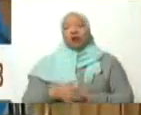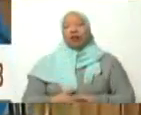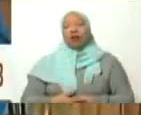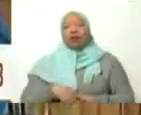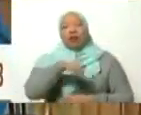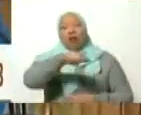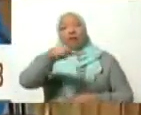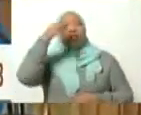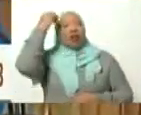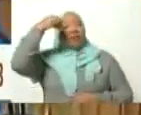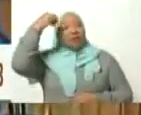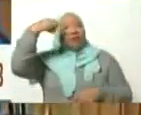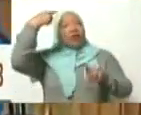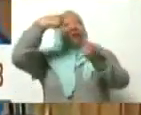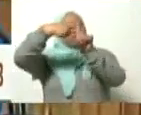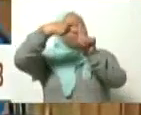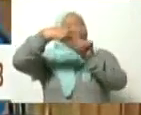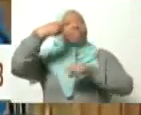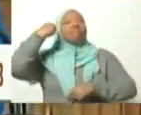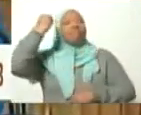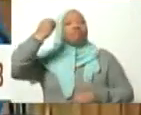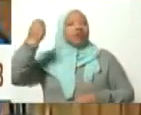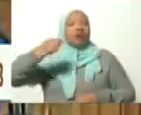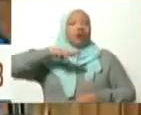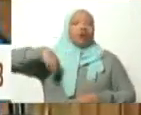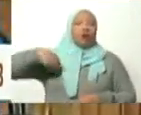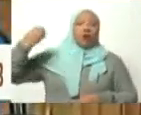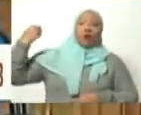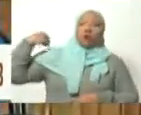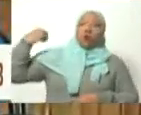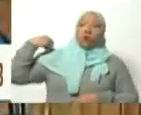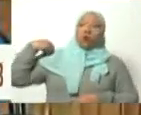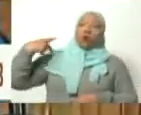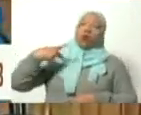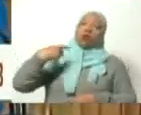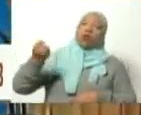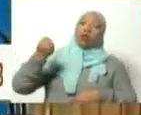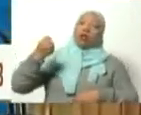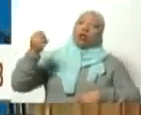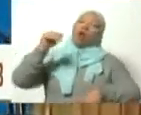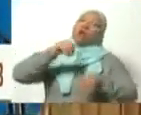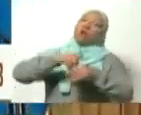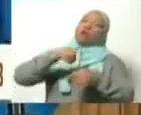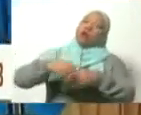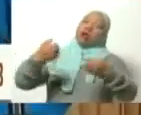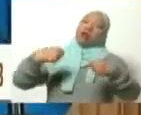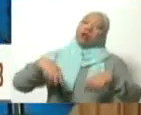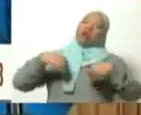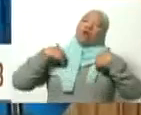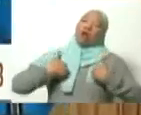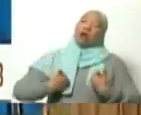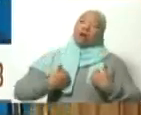que nosotros estamos convocados a honrar, a no defraudar y a no fracasar.